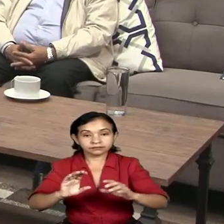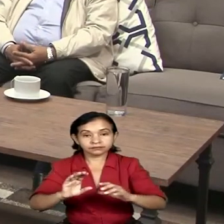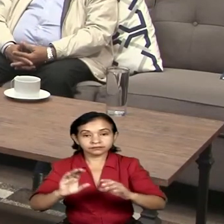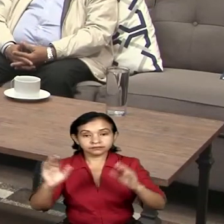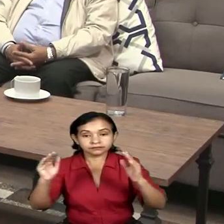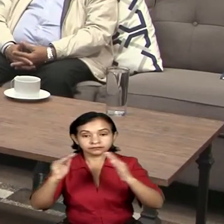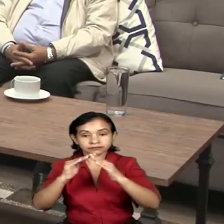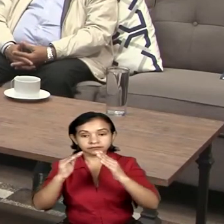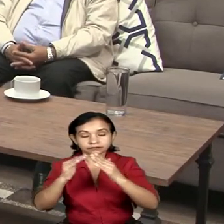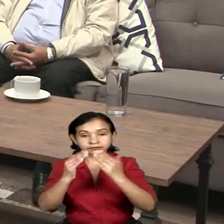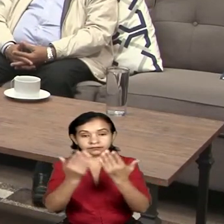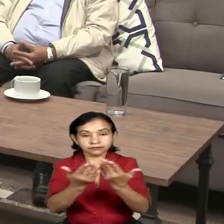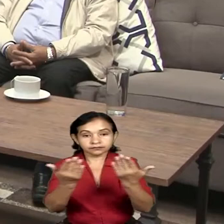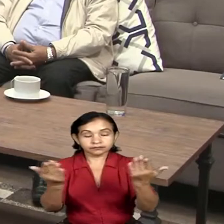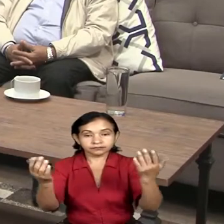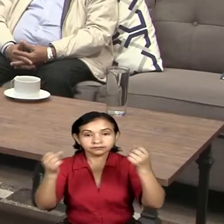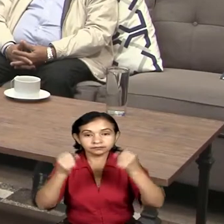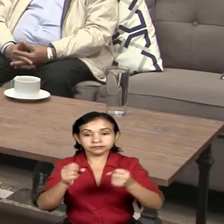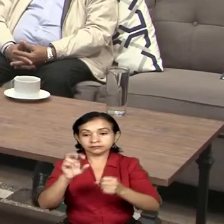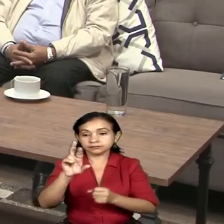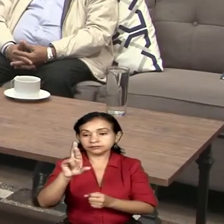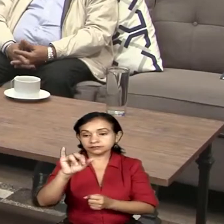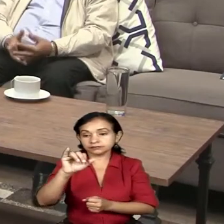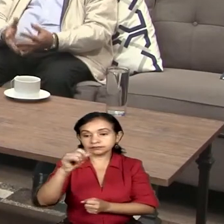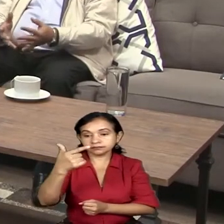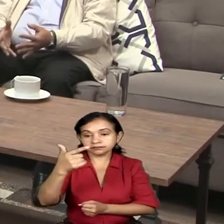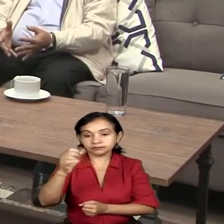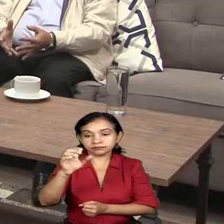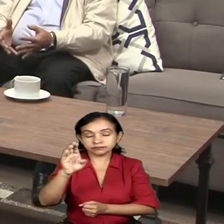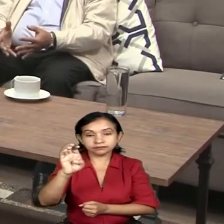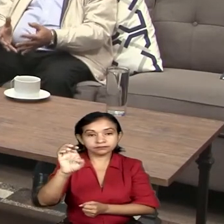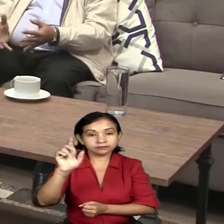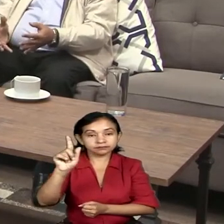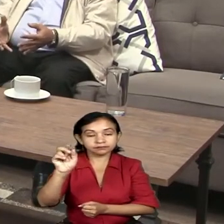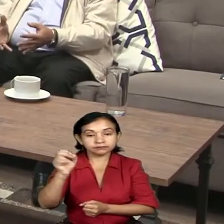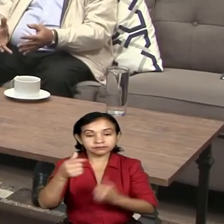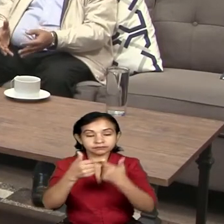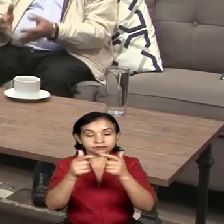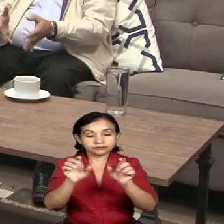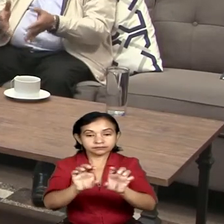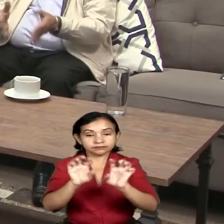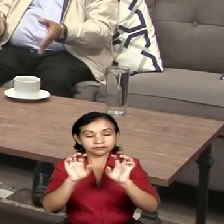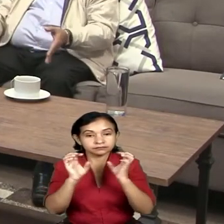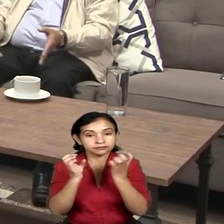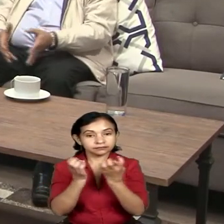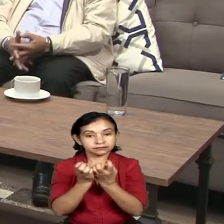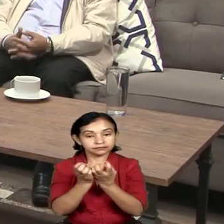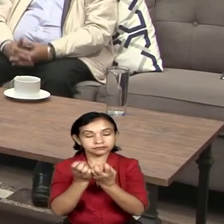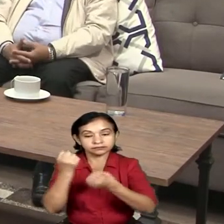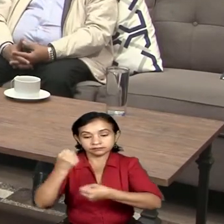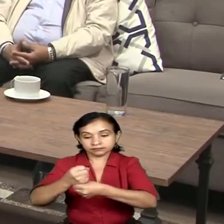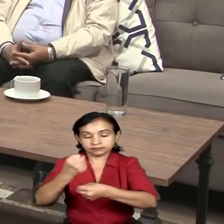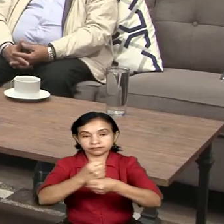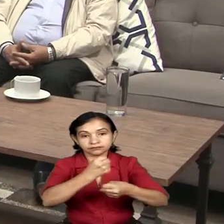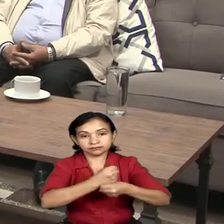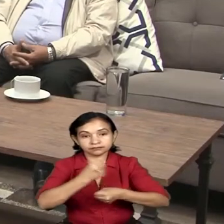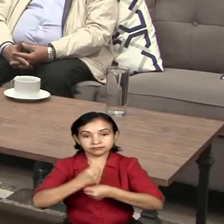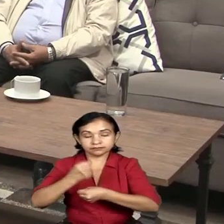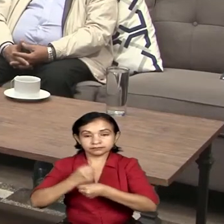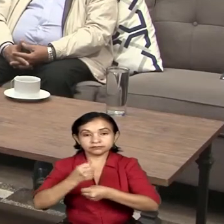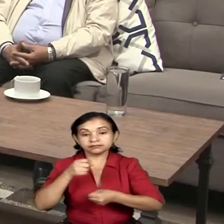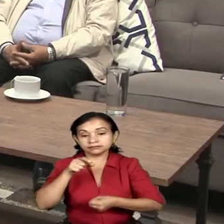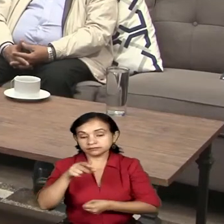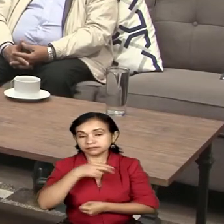Casa Museo de Rigoberto, lo que era el Club de Obreros, precisamente, donde se dieron los sucesos,